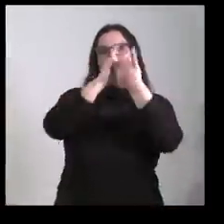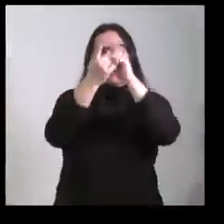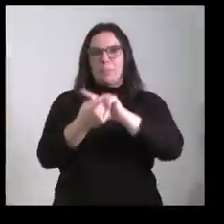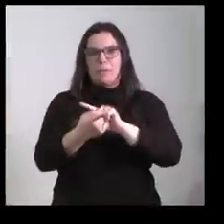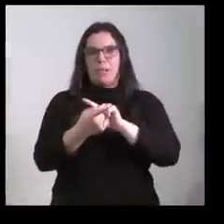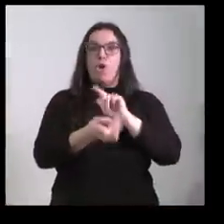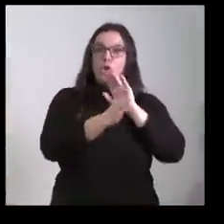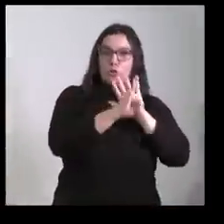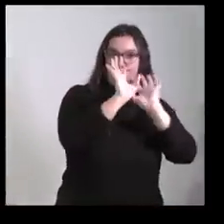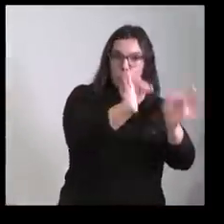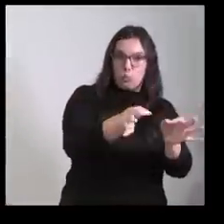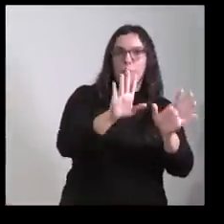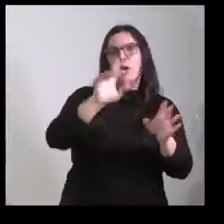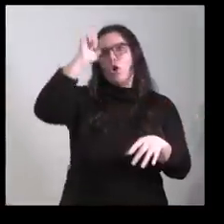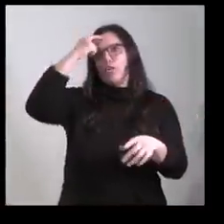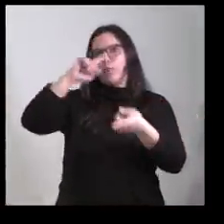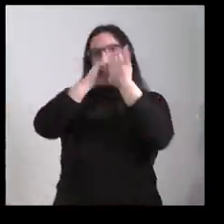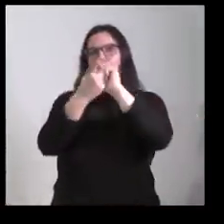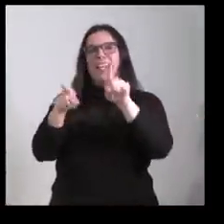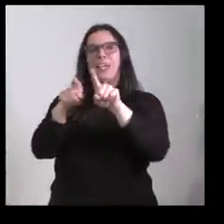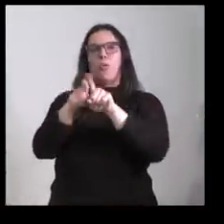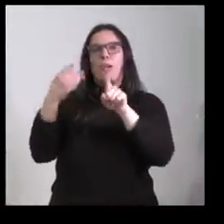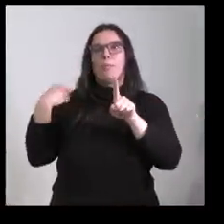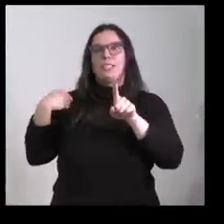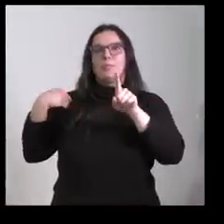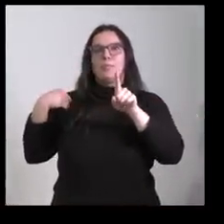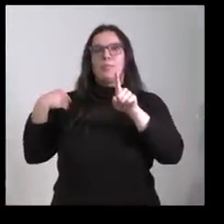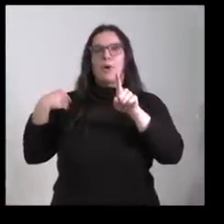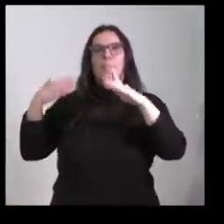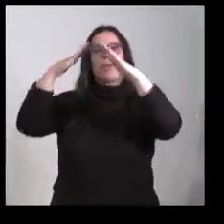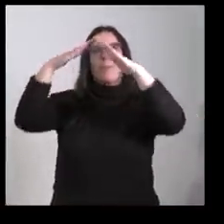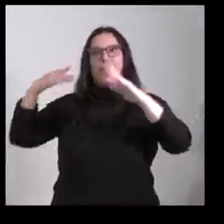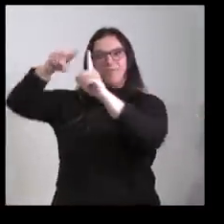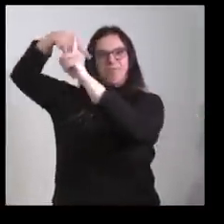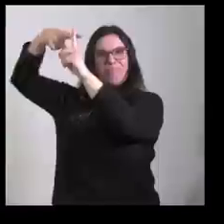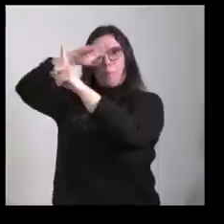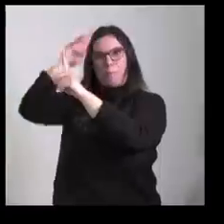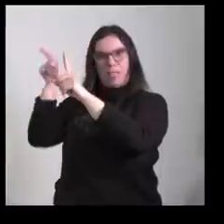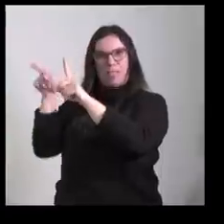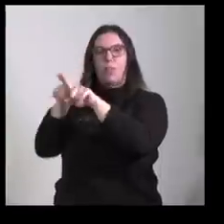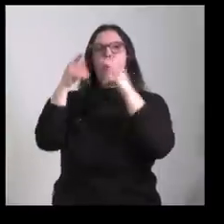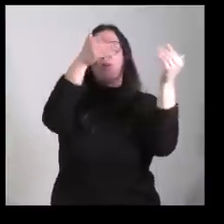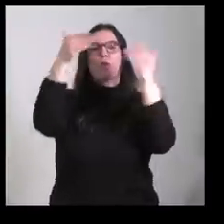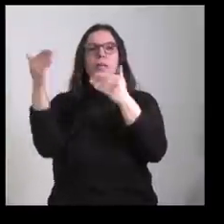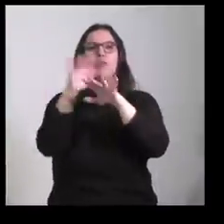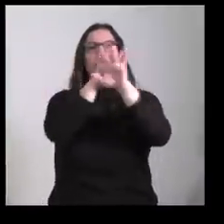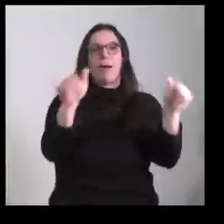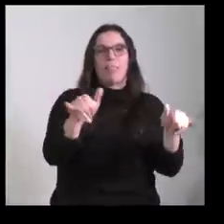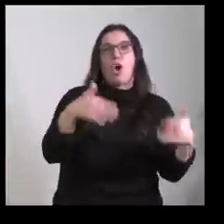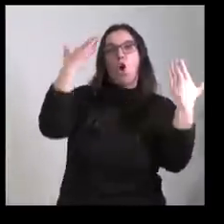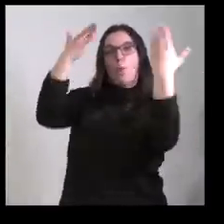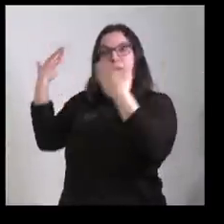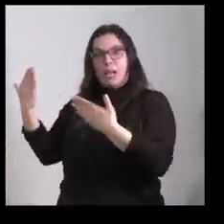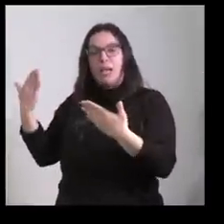mantenga pero que se cambie el concepto como se ha hecho en el Valle de los caídos que sea un monumento dedicado a la paz vamos a decirlo así no en homenaje a los